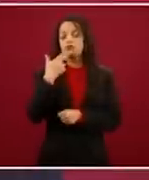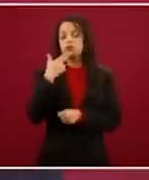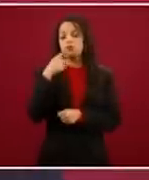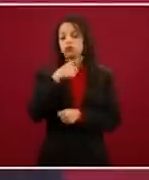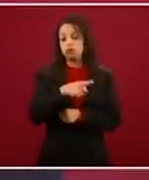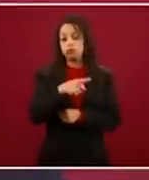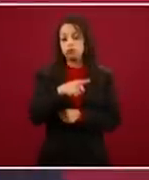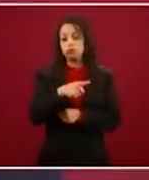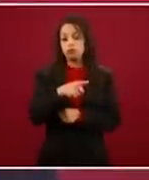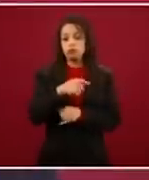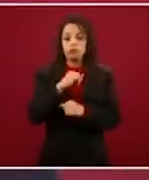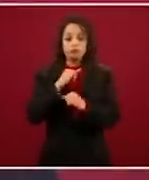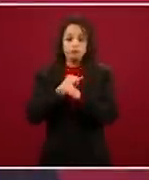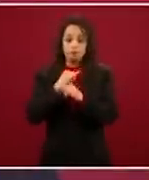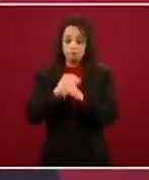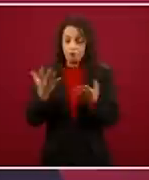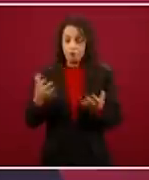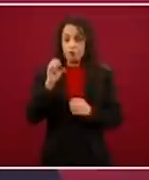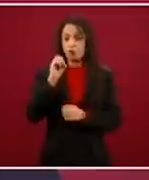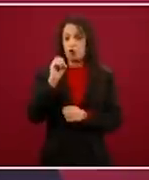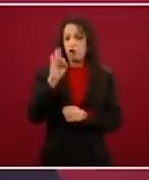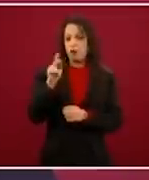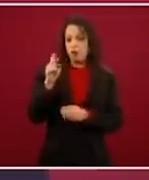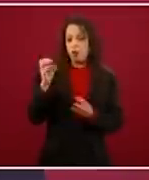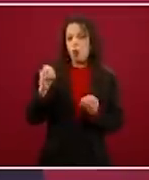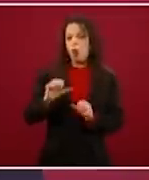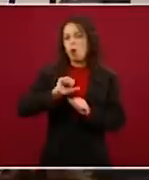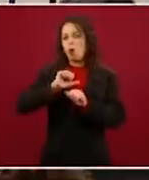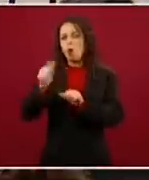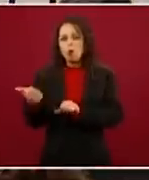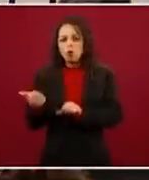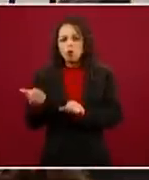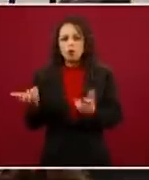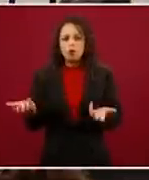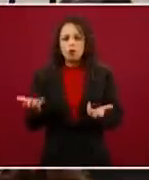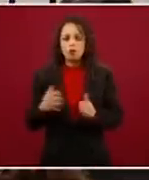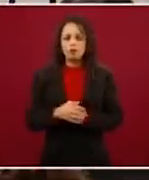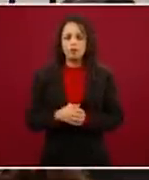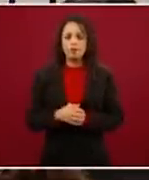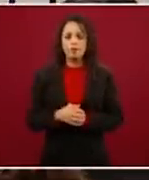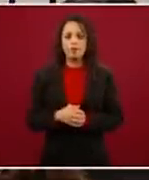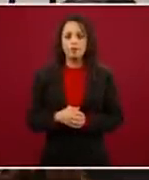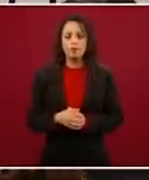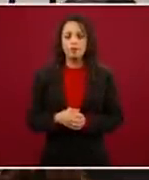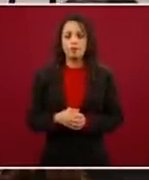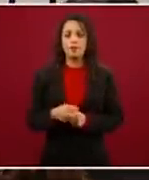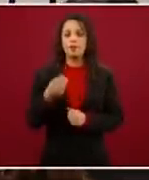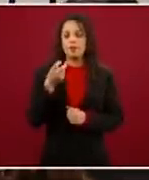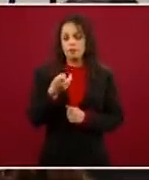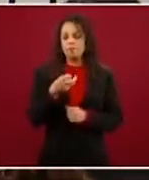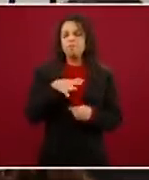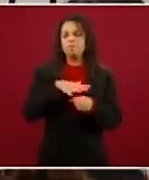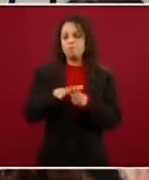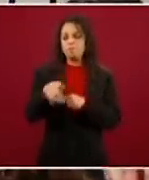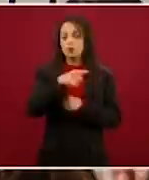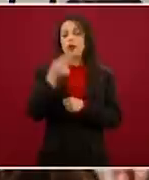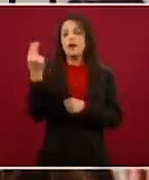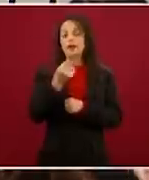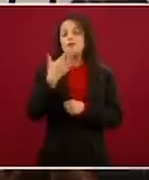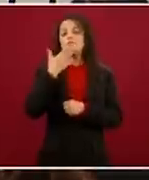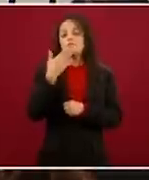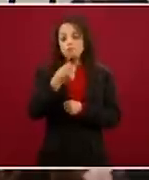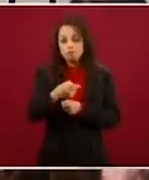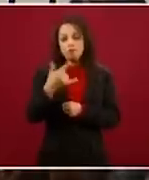financiero, pensemos en una SOFIPO, pensemos en cualquier otra entidad. El objetivo es que sigan trabajando de